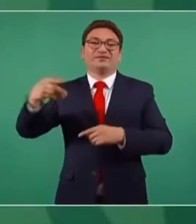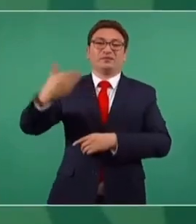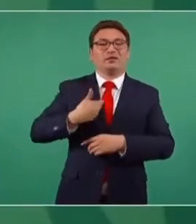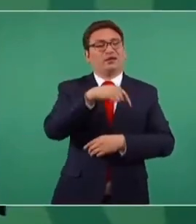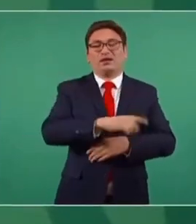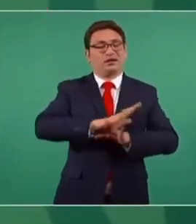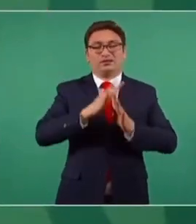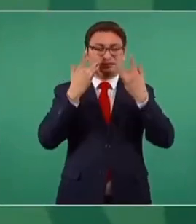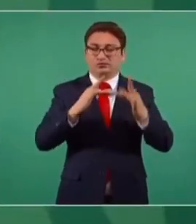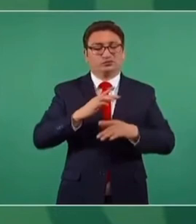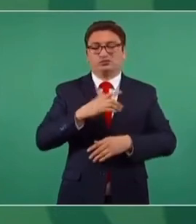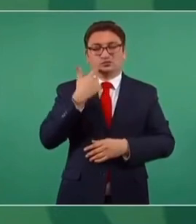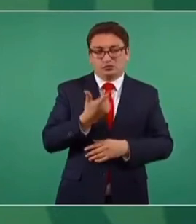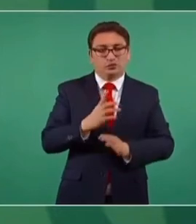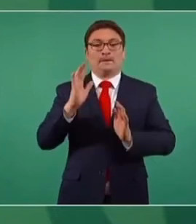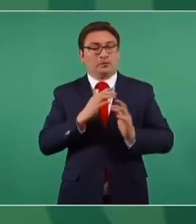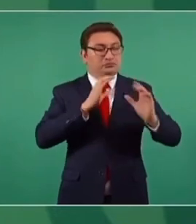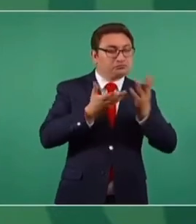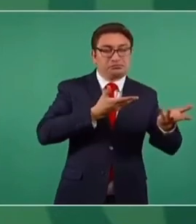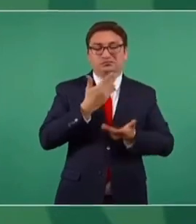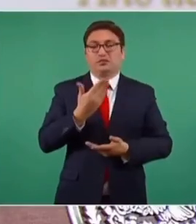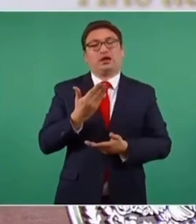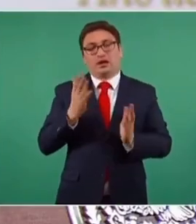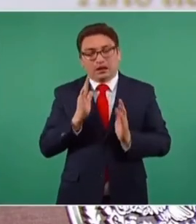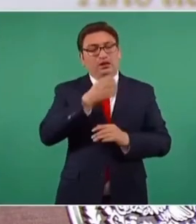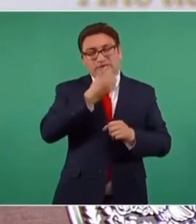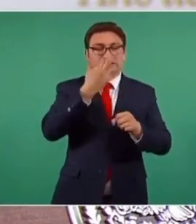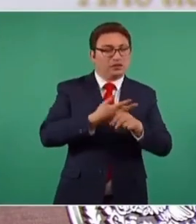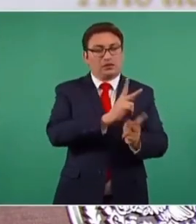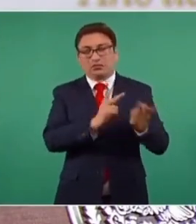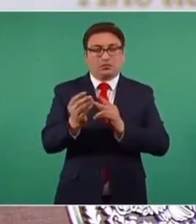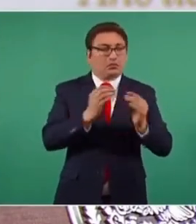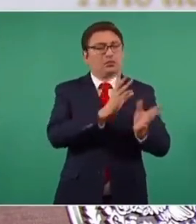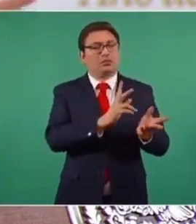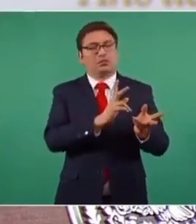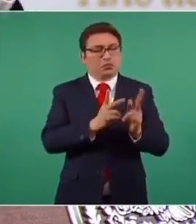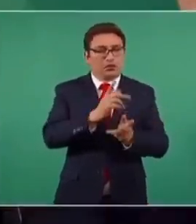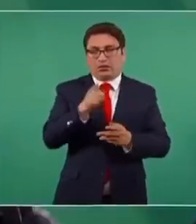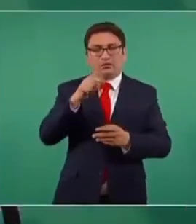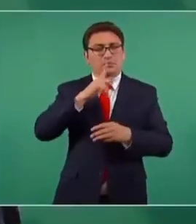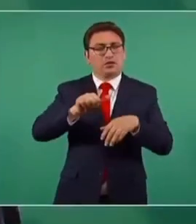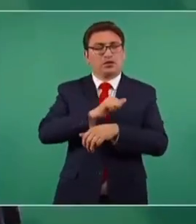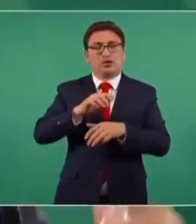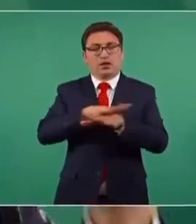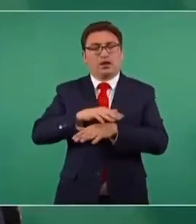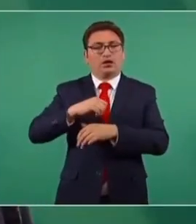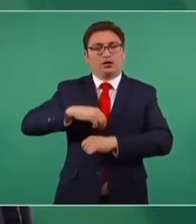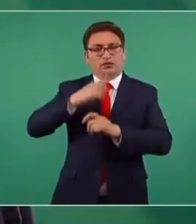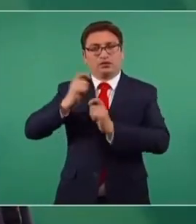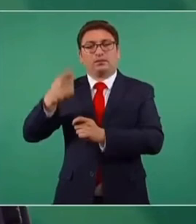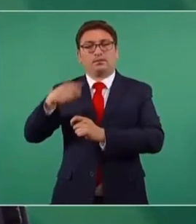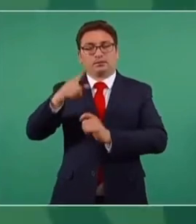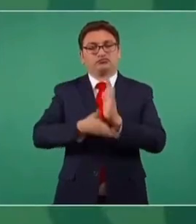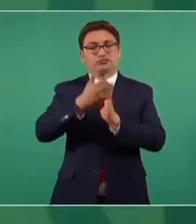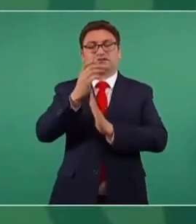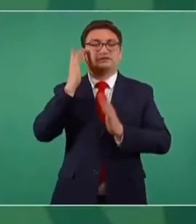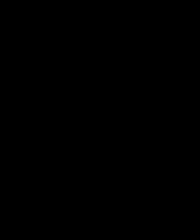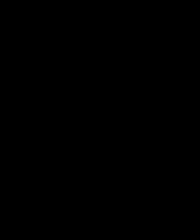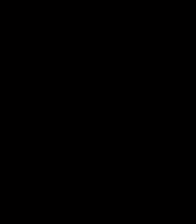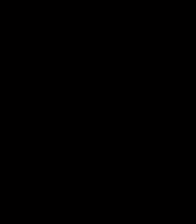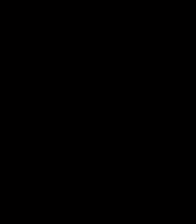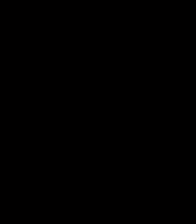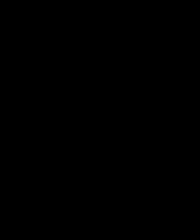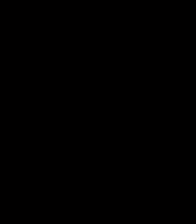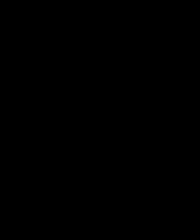aquí, ya no tengo buena comunicación. Hablé con el secretario, también él estuvo de acuerdo que me ayudara en esto, en lo de la presa Santa María. Así está.